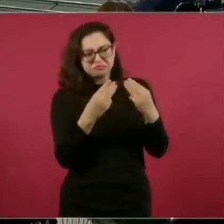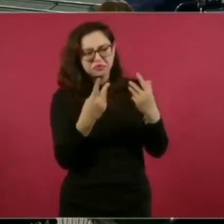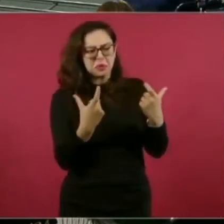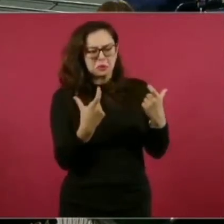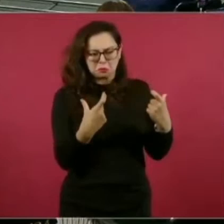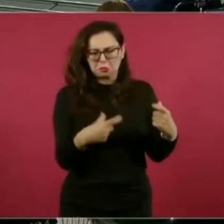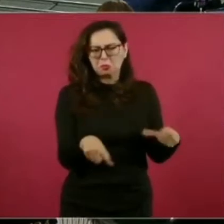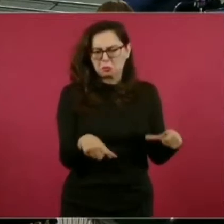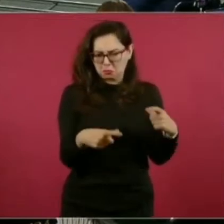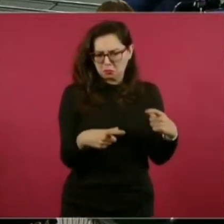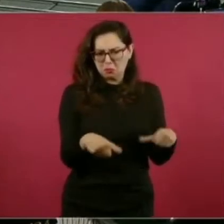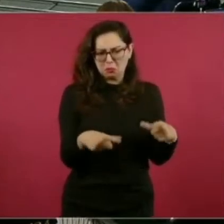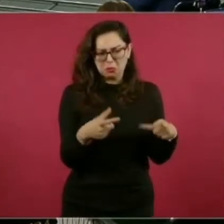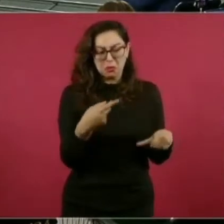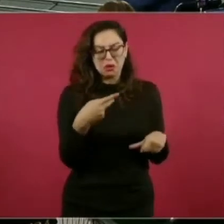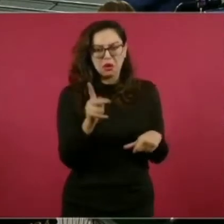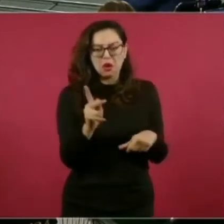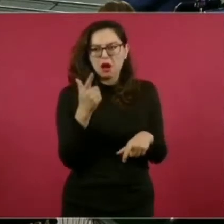de